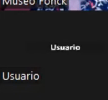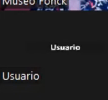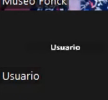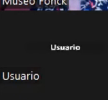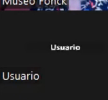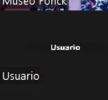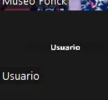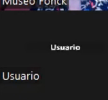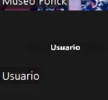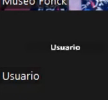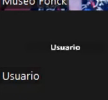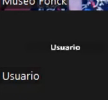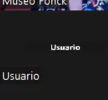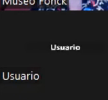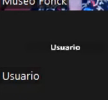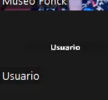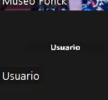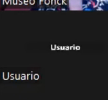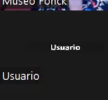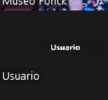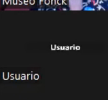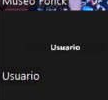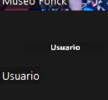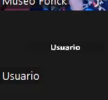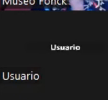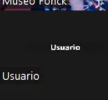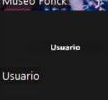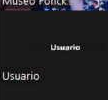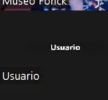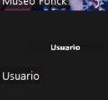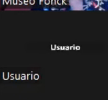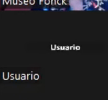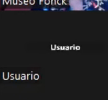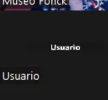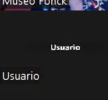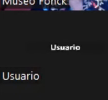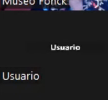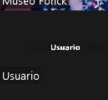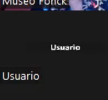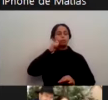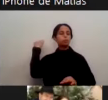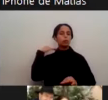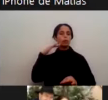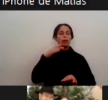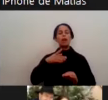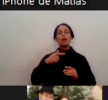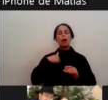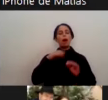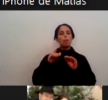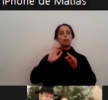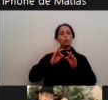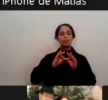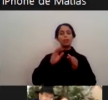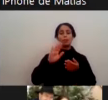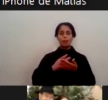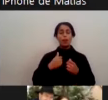con nosotros Paula Cantillano. Ella nos va a apoyar en la interpretación en lengua de señas. ¿Cómo estás,